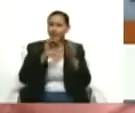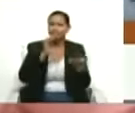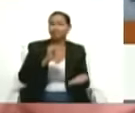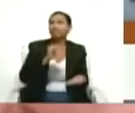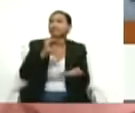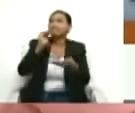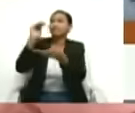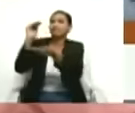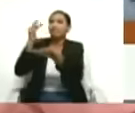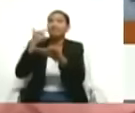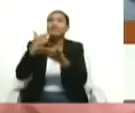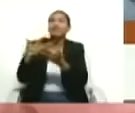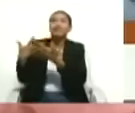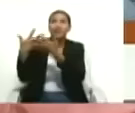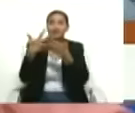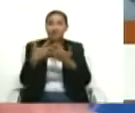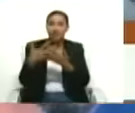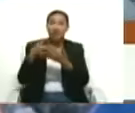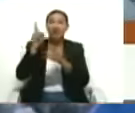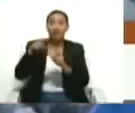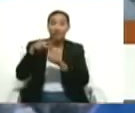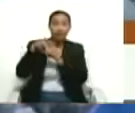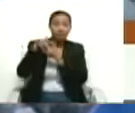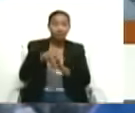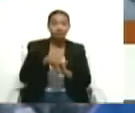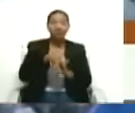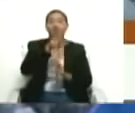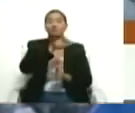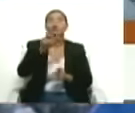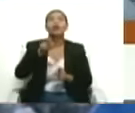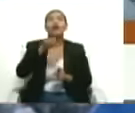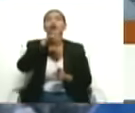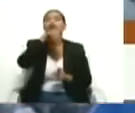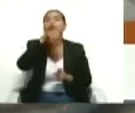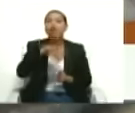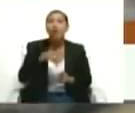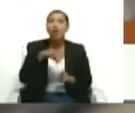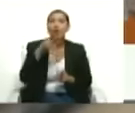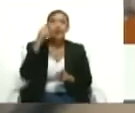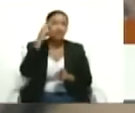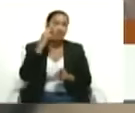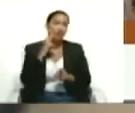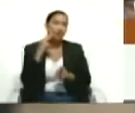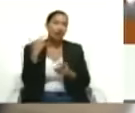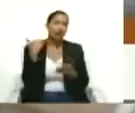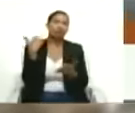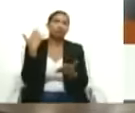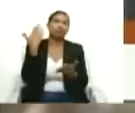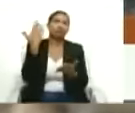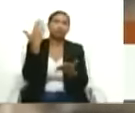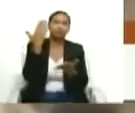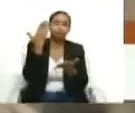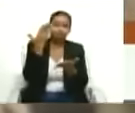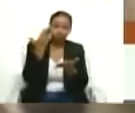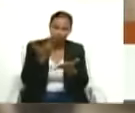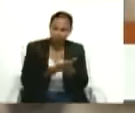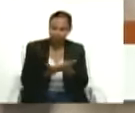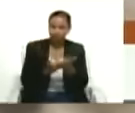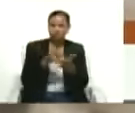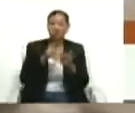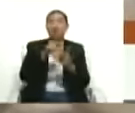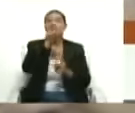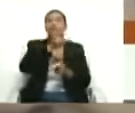entregue y pisotee sobre todo nuestra dignidad histórica como hijos e hijas de Simón Bolívar, de Ayacucho, de Urdaneta.